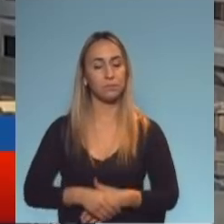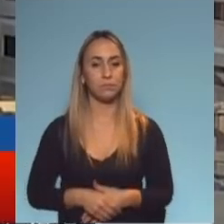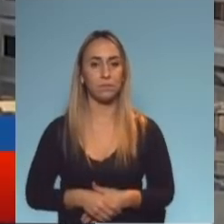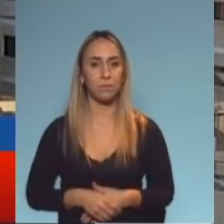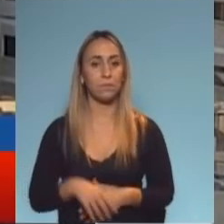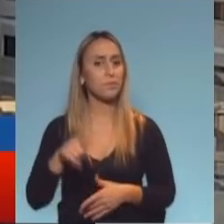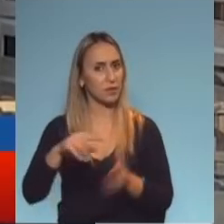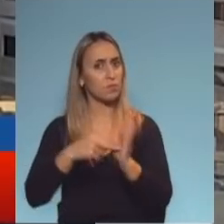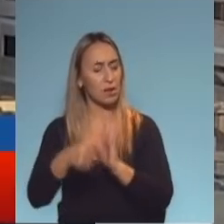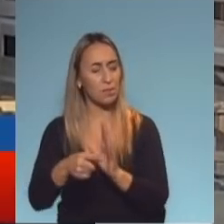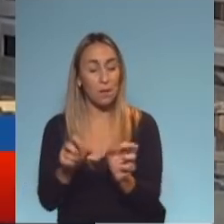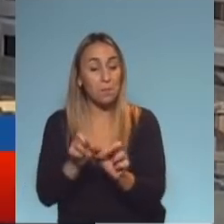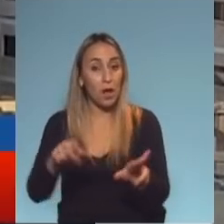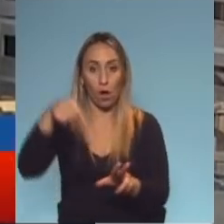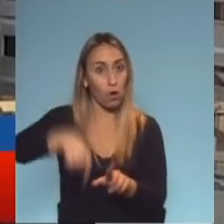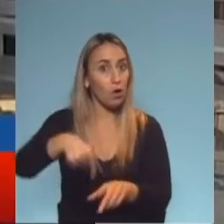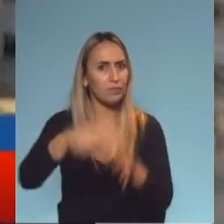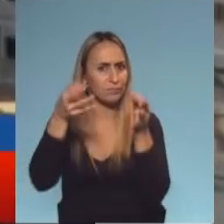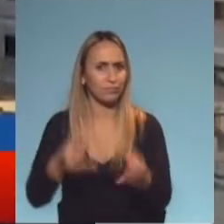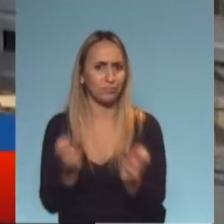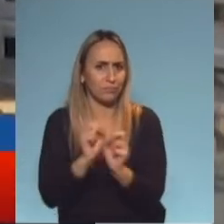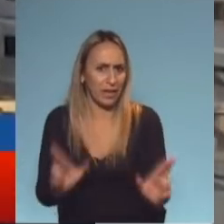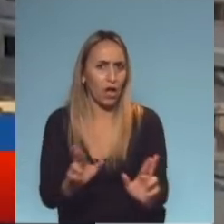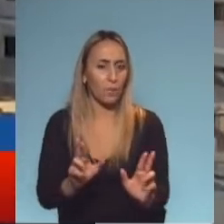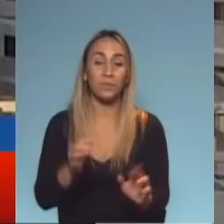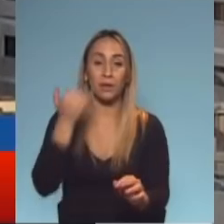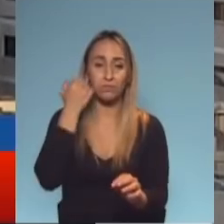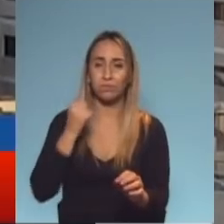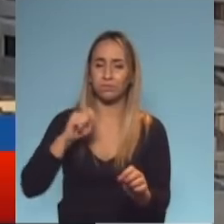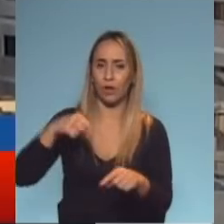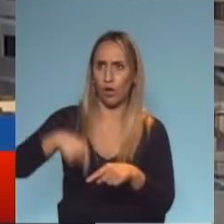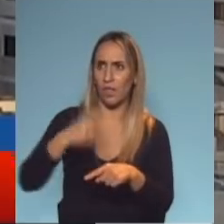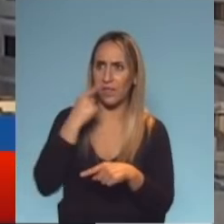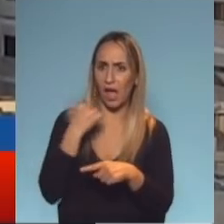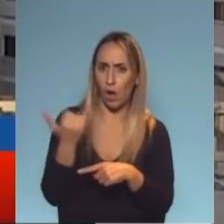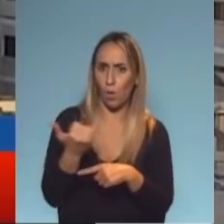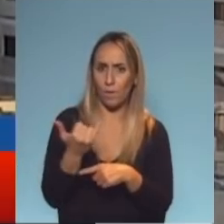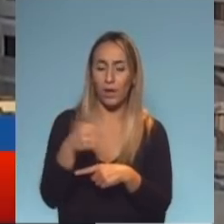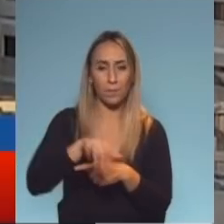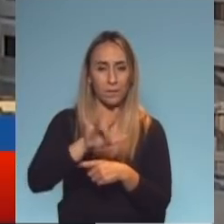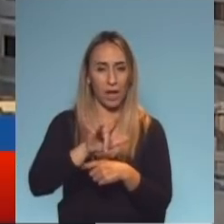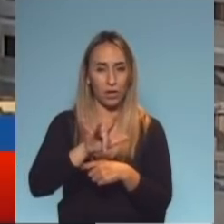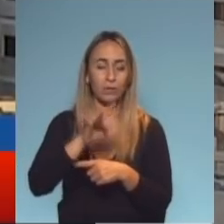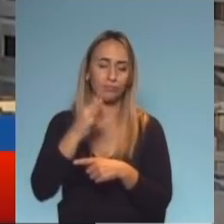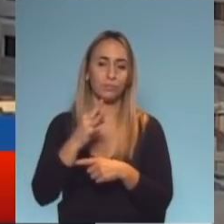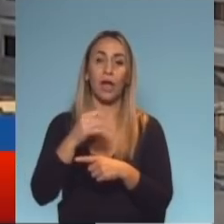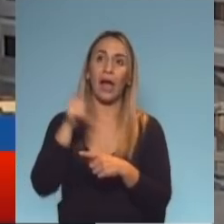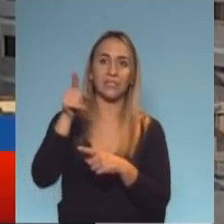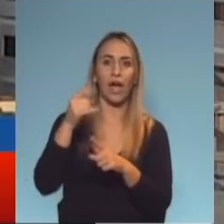se intensificó en el día de hoy, ya estamos en el día jueves, ¿no? Hoy es miércoles, aquí jueves